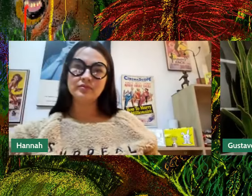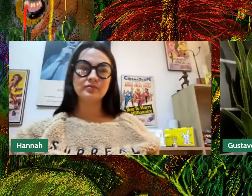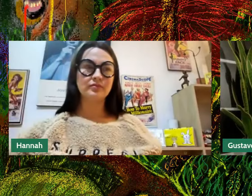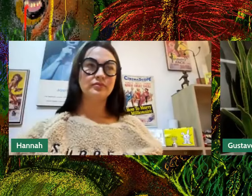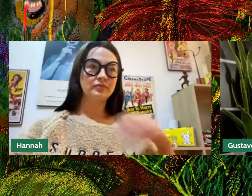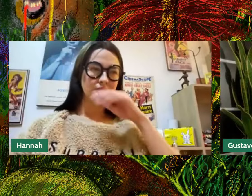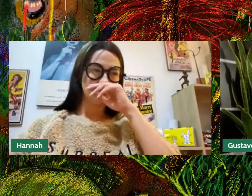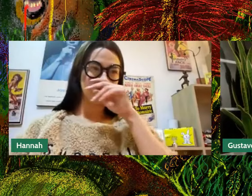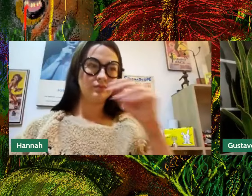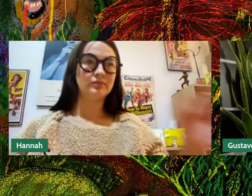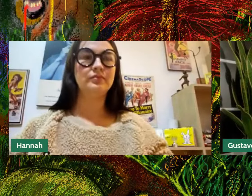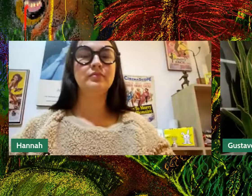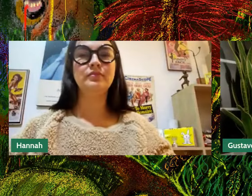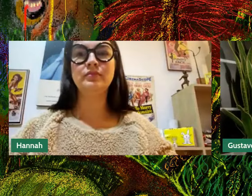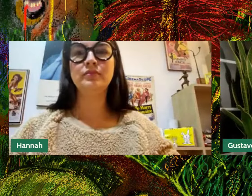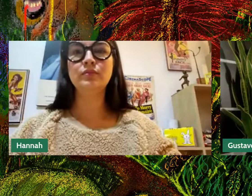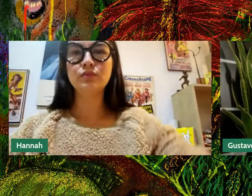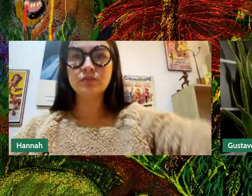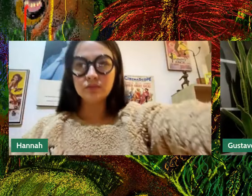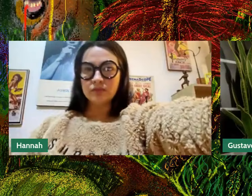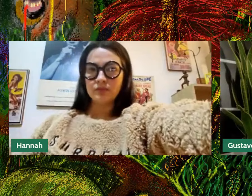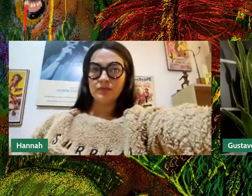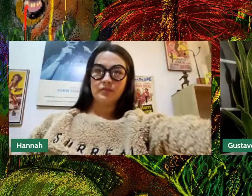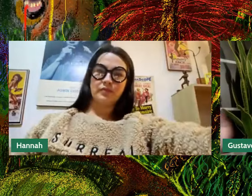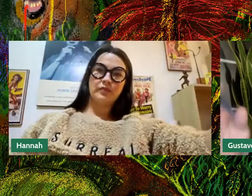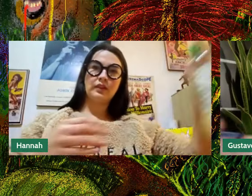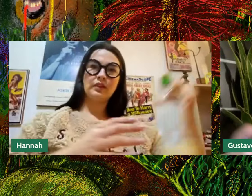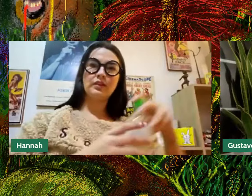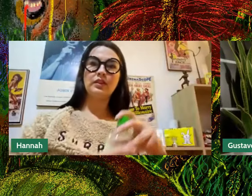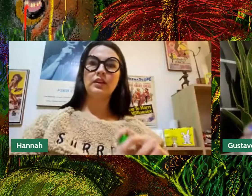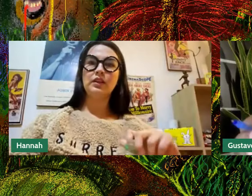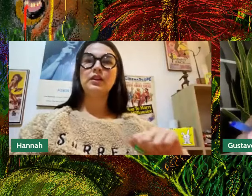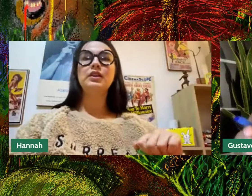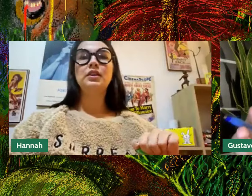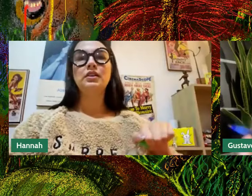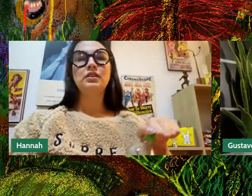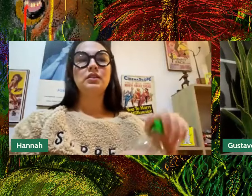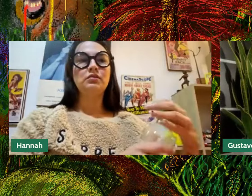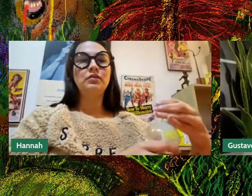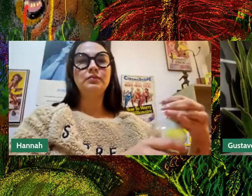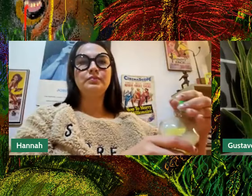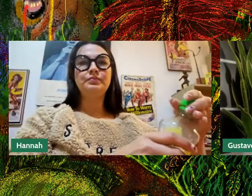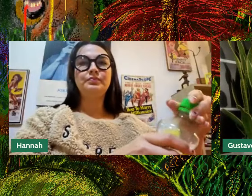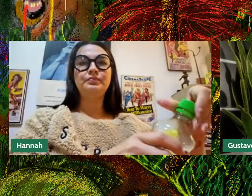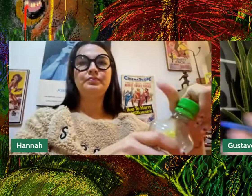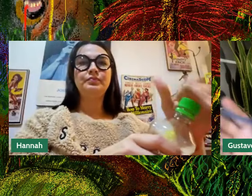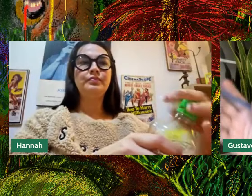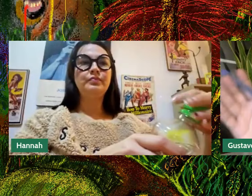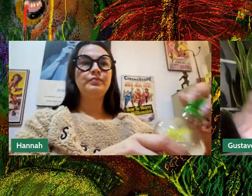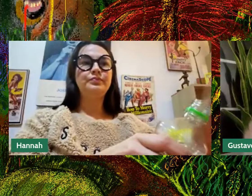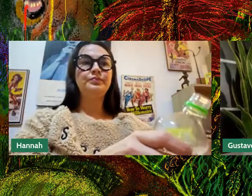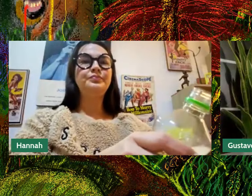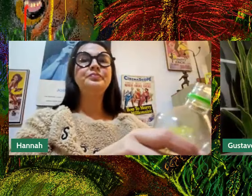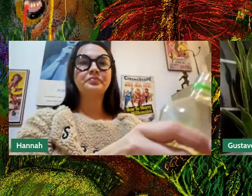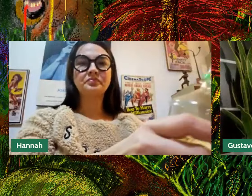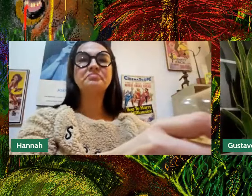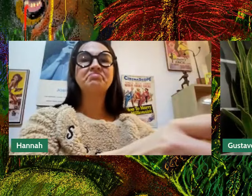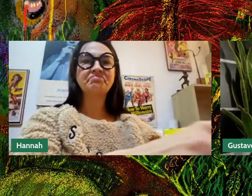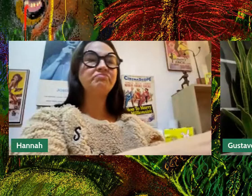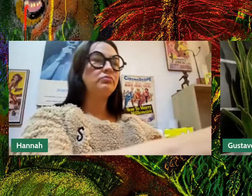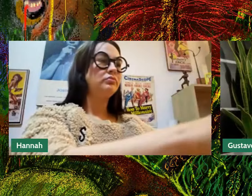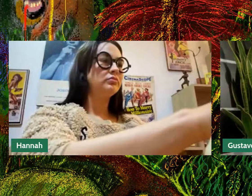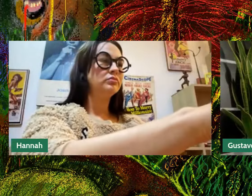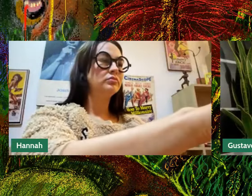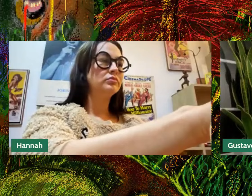eso, es un profesor que solo estudia la mitad de la historia, una mitad de la historia, nada más. Porque